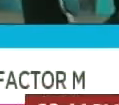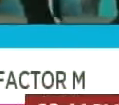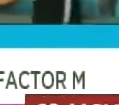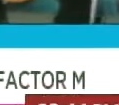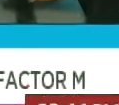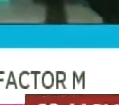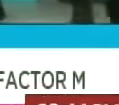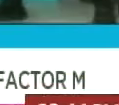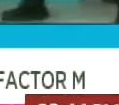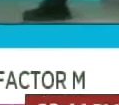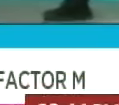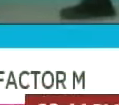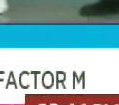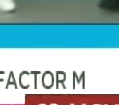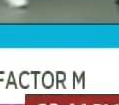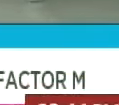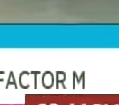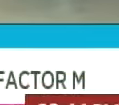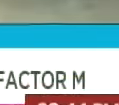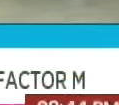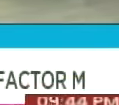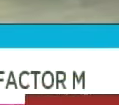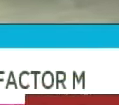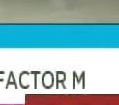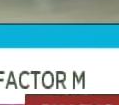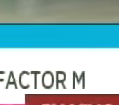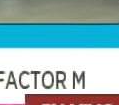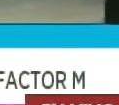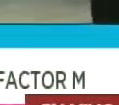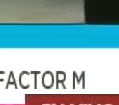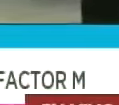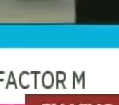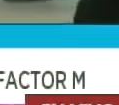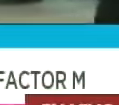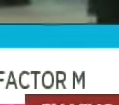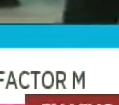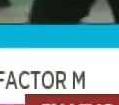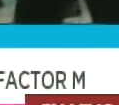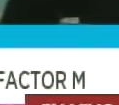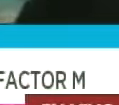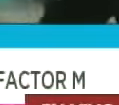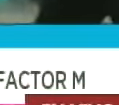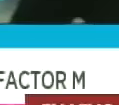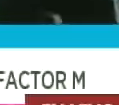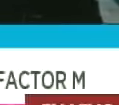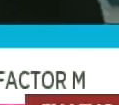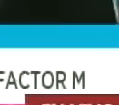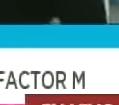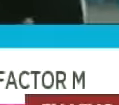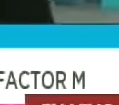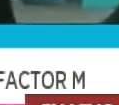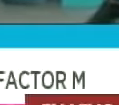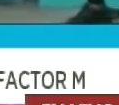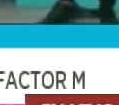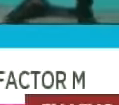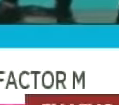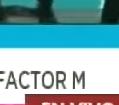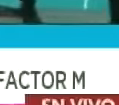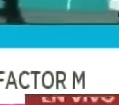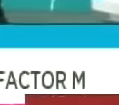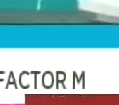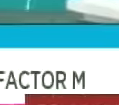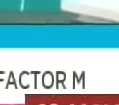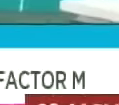Venezuela. Vaya, aquí soy yo, y aquí no me voy con mi gente. Lo mío me